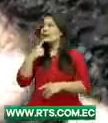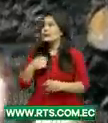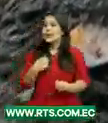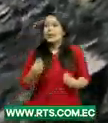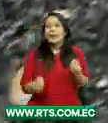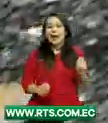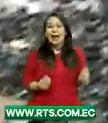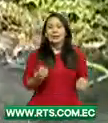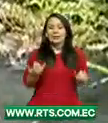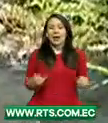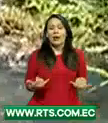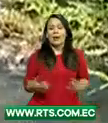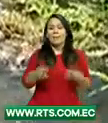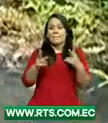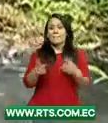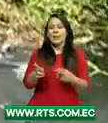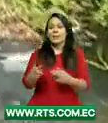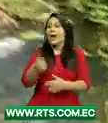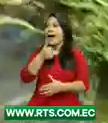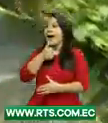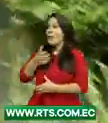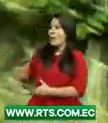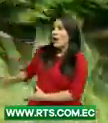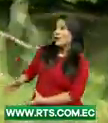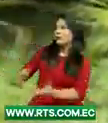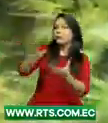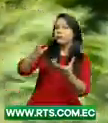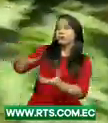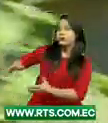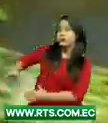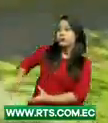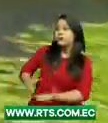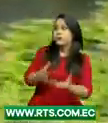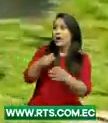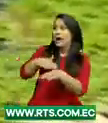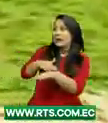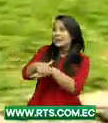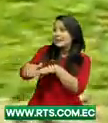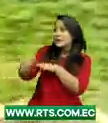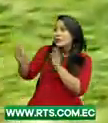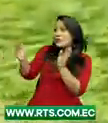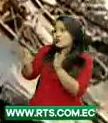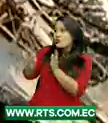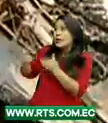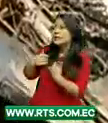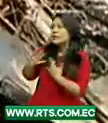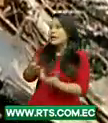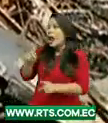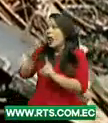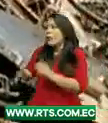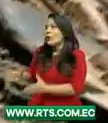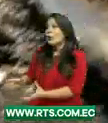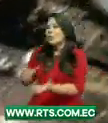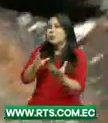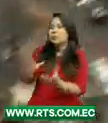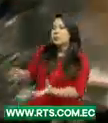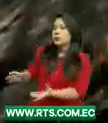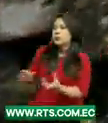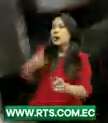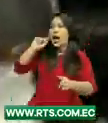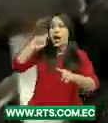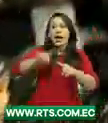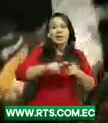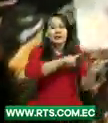hacer. Ellos mismos, con agua de una zanja cercana, intentaron sofocar las llamas hasta que apareció el cuerpo de